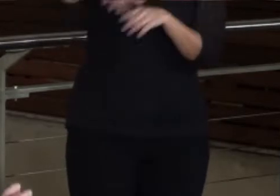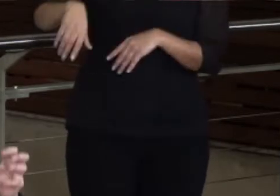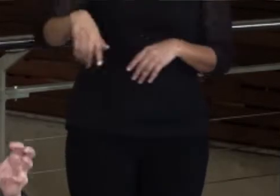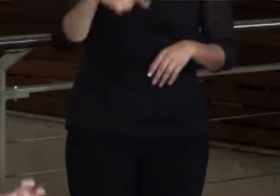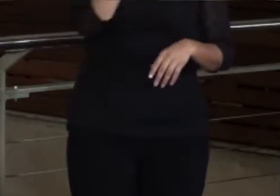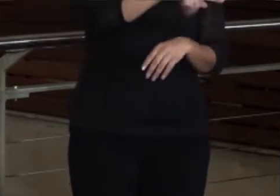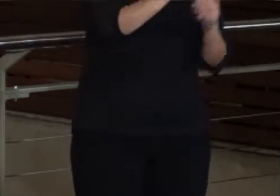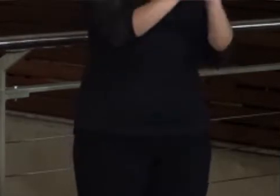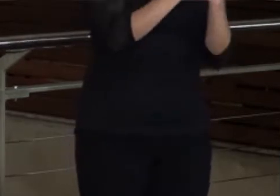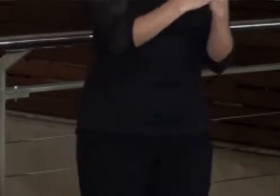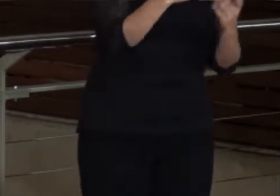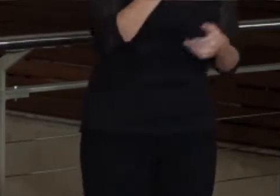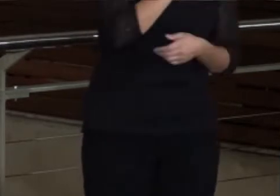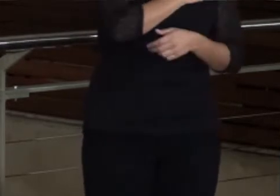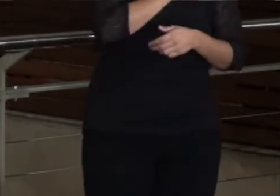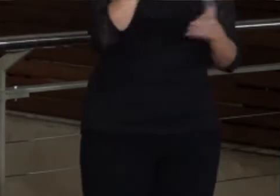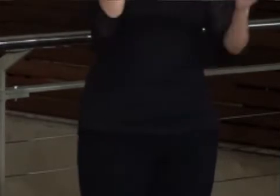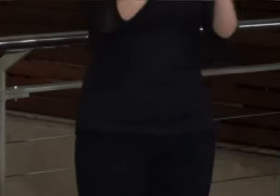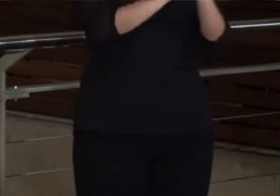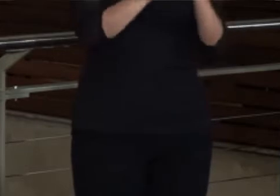los amigos